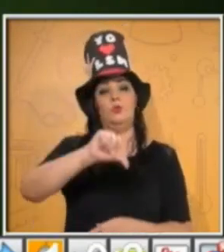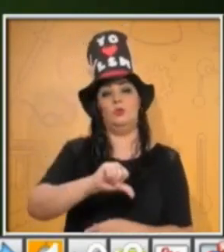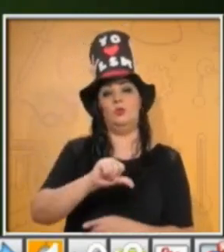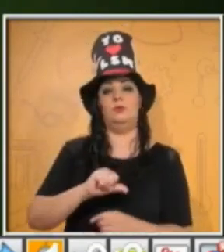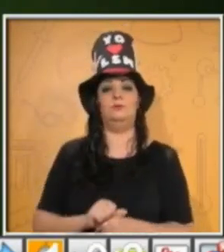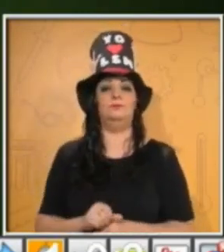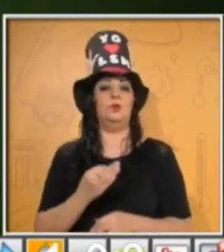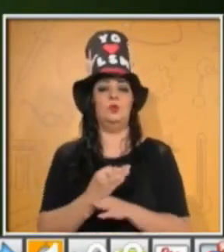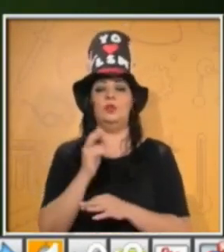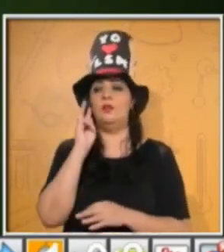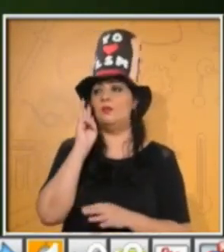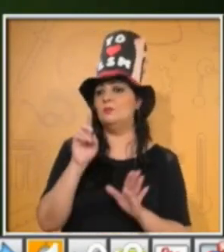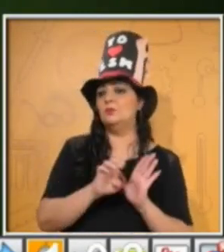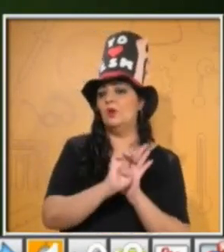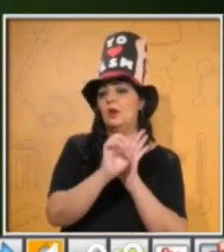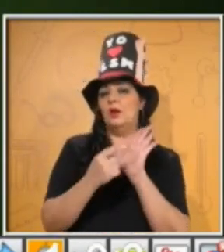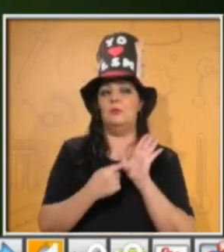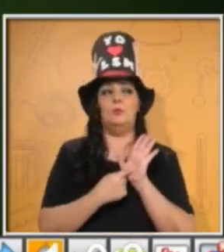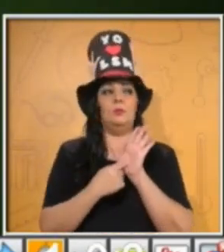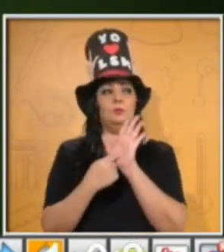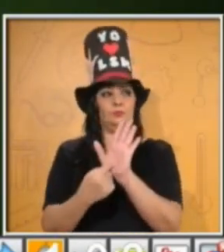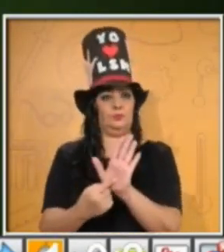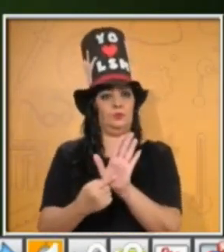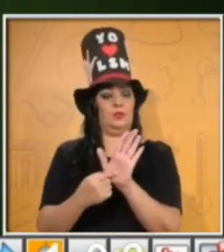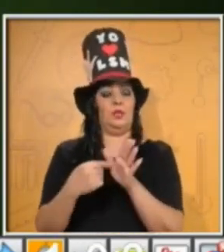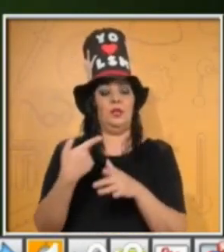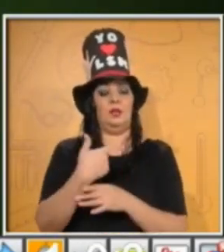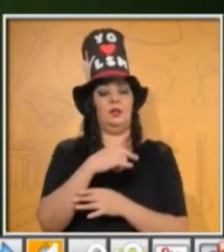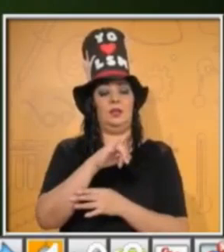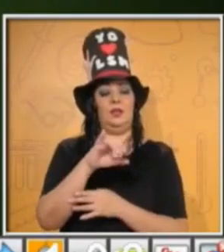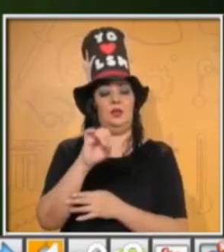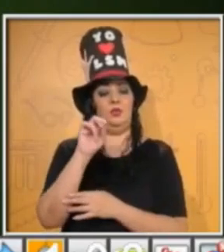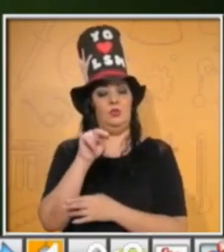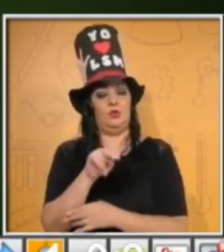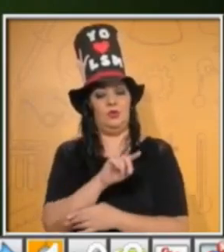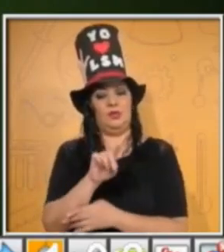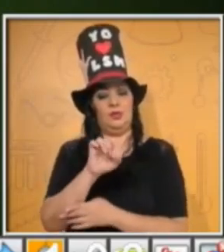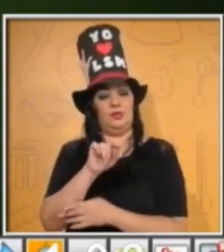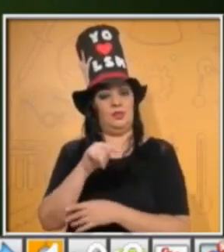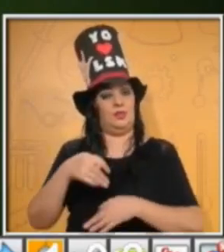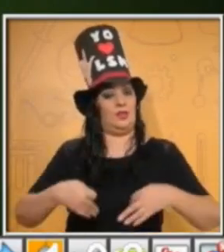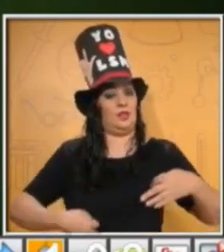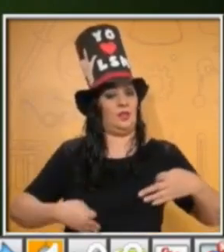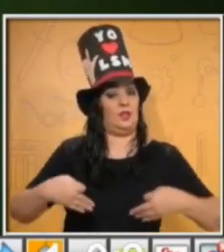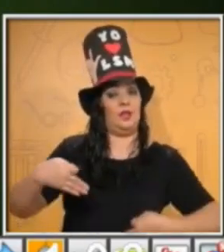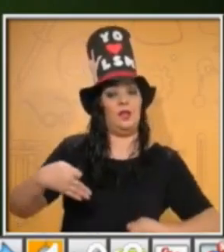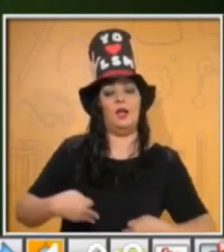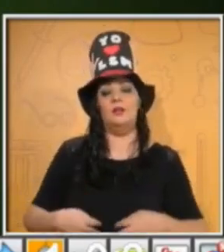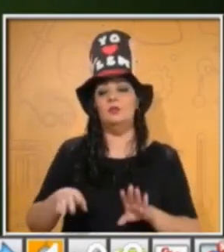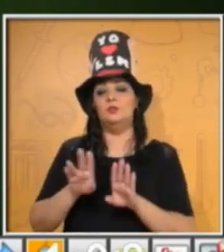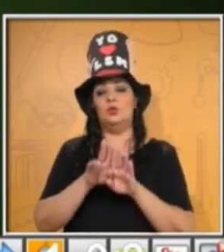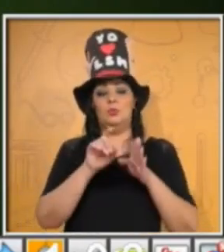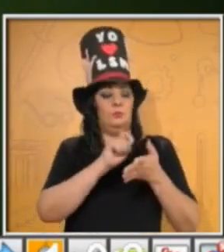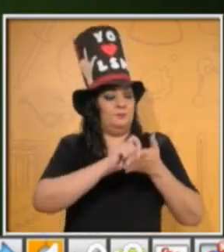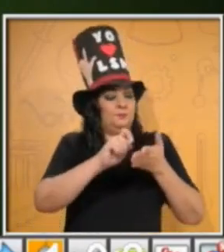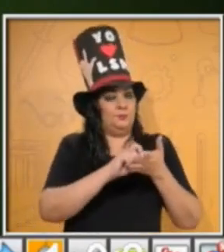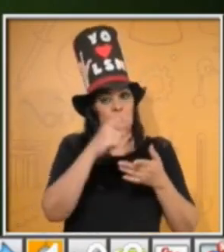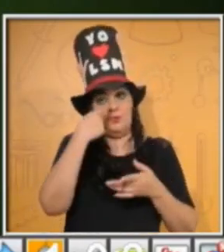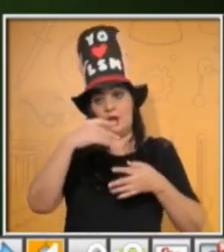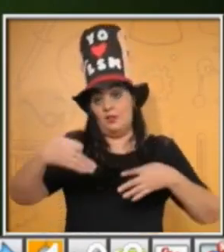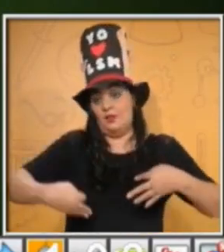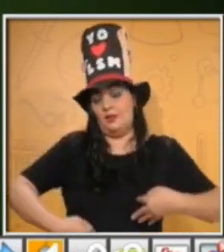un ejemplo de un guión de teatro. No lo vamos a leer todo porque solamente vamos a tomar las partes de la estructura